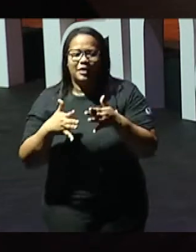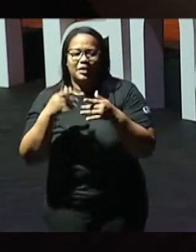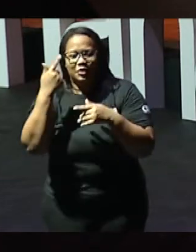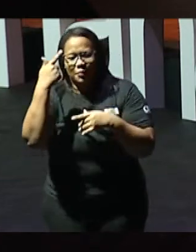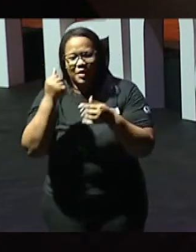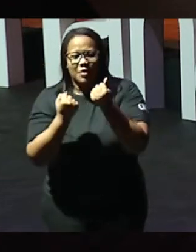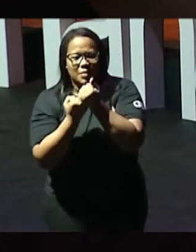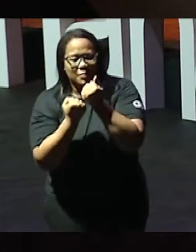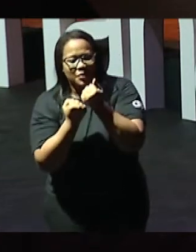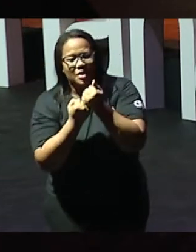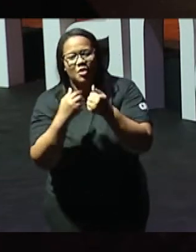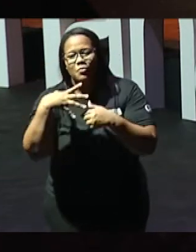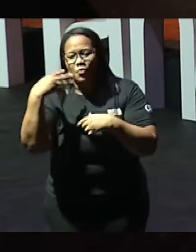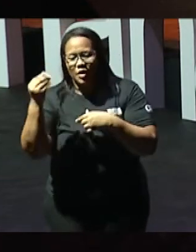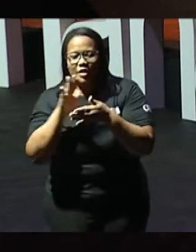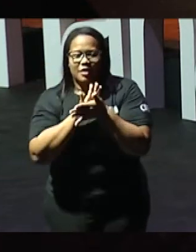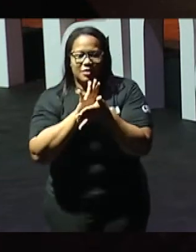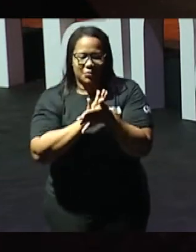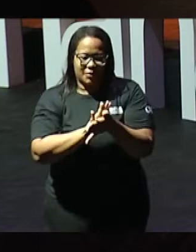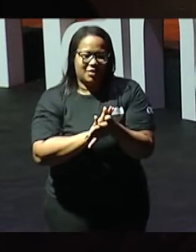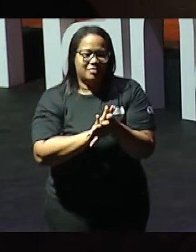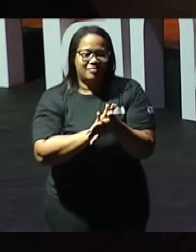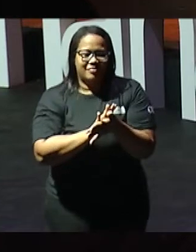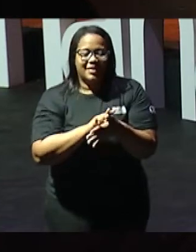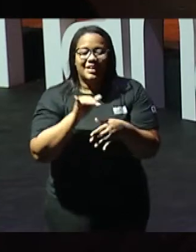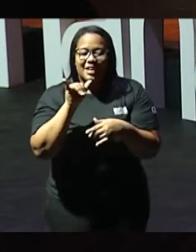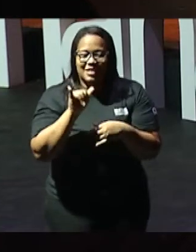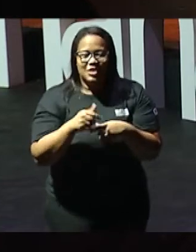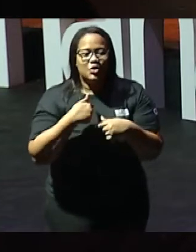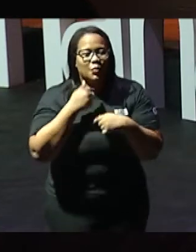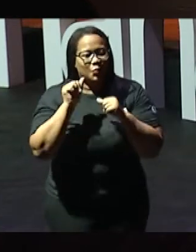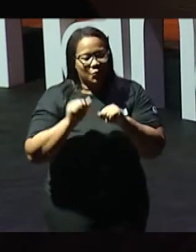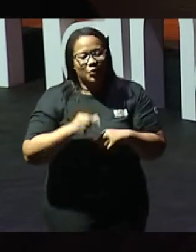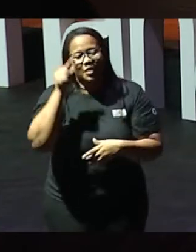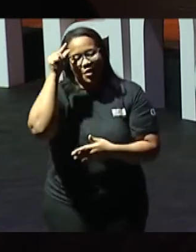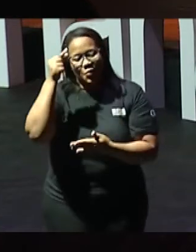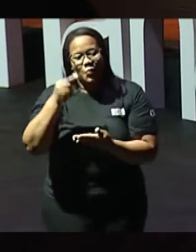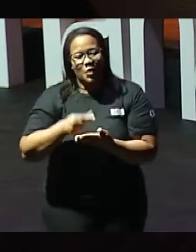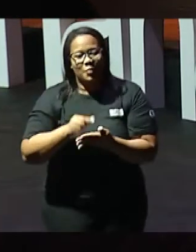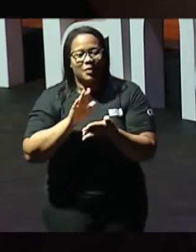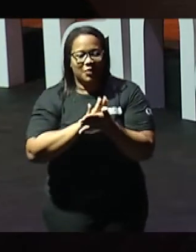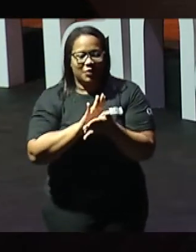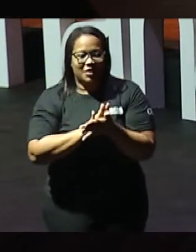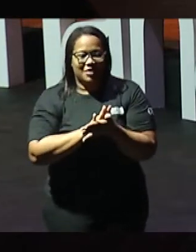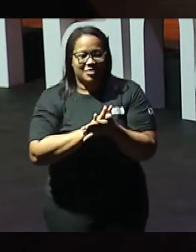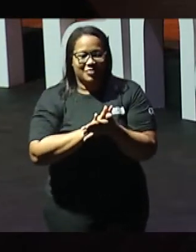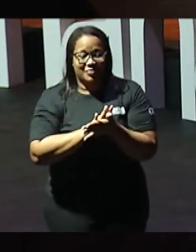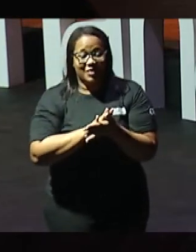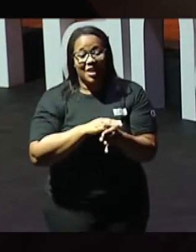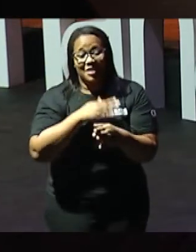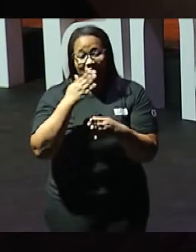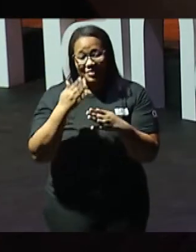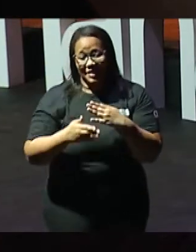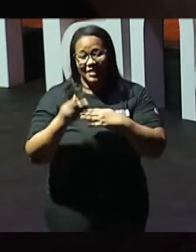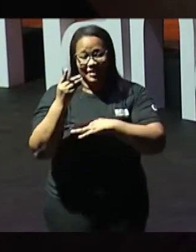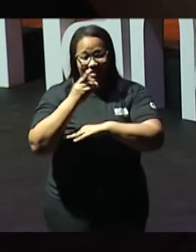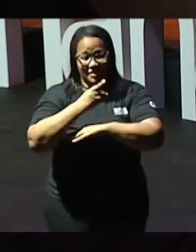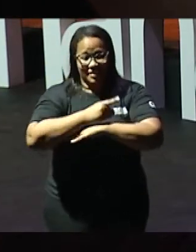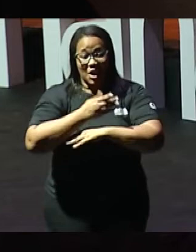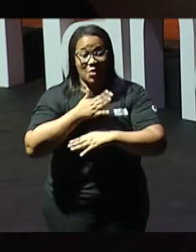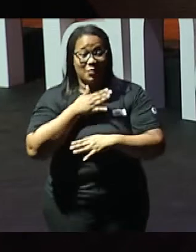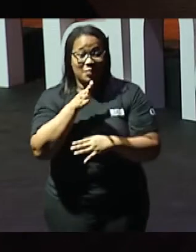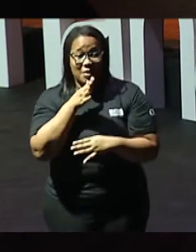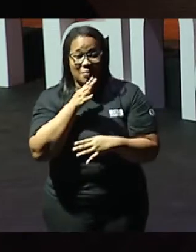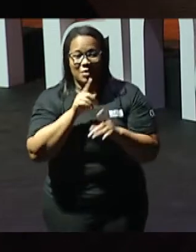en la noche y así yo pude graduarme del colegio al final del día mi mamá sufrió conmigo a buscar el